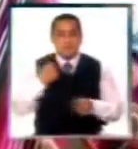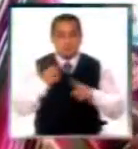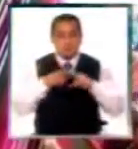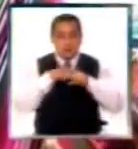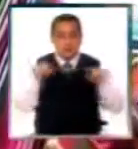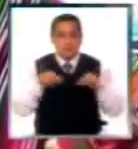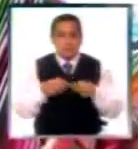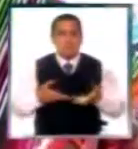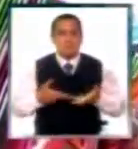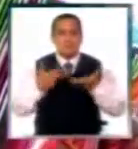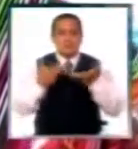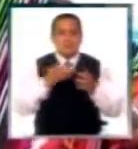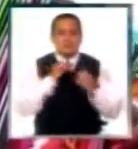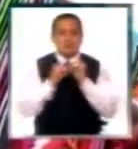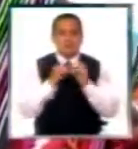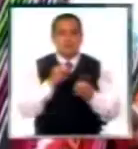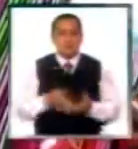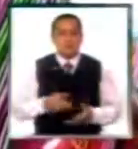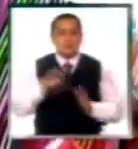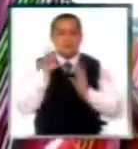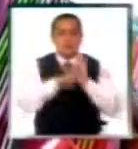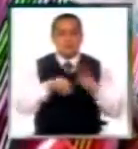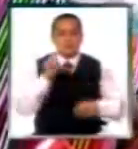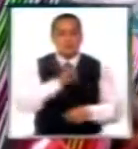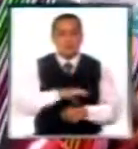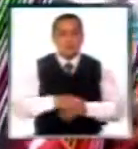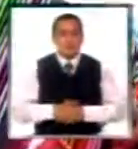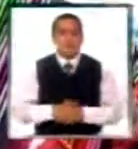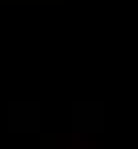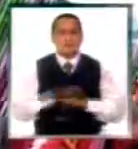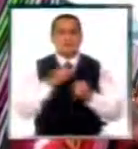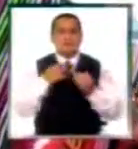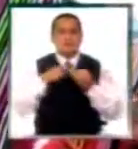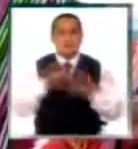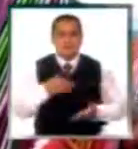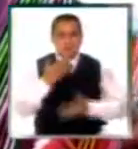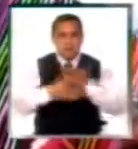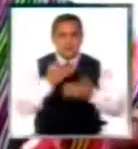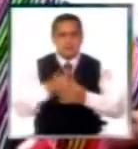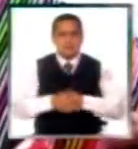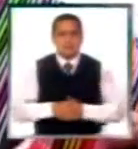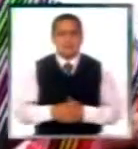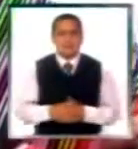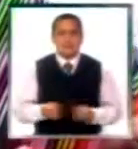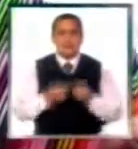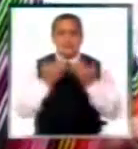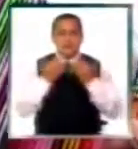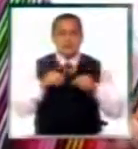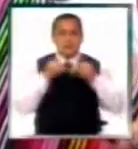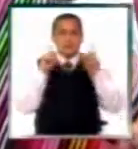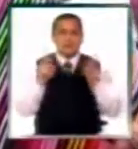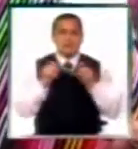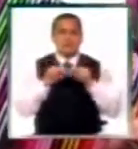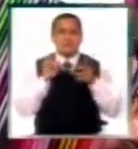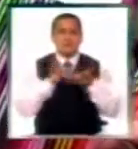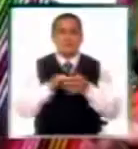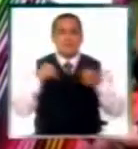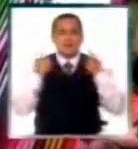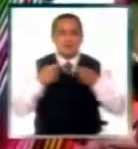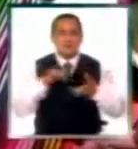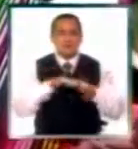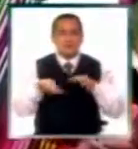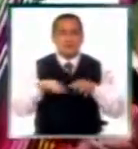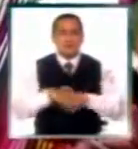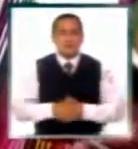también vamos a traer la reparación, los programas sociales y los programas productivos. Bien, haciendo un paréntesis, ¿qué medidas están